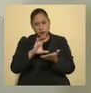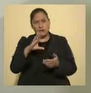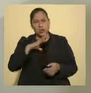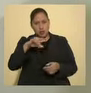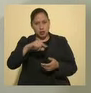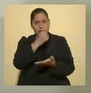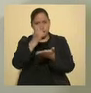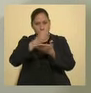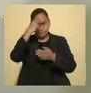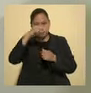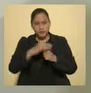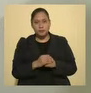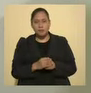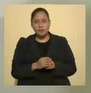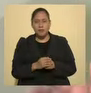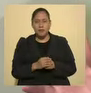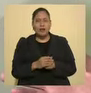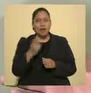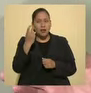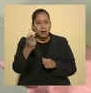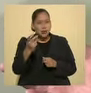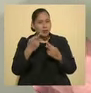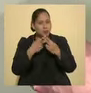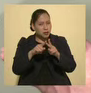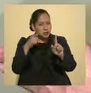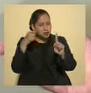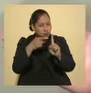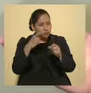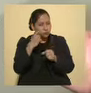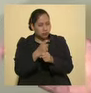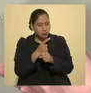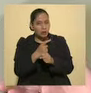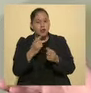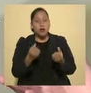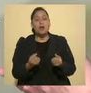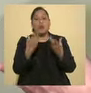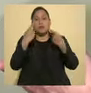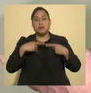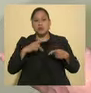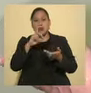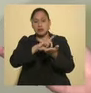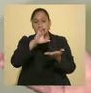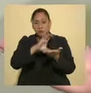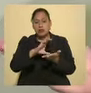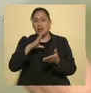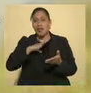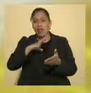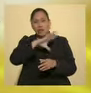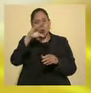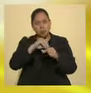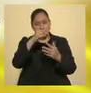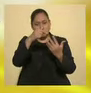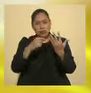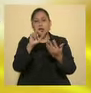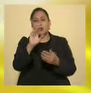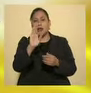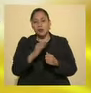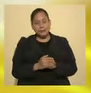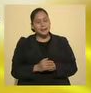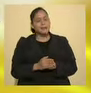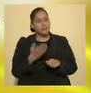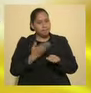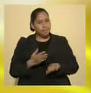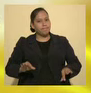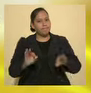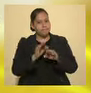México. Ese es, digamos, como el principal objetivo. ¿Cuántas personas con discapacidad existen en la Ciudad de México? Ahora, es muy